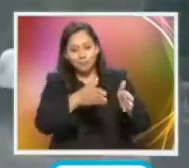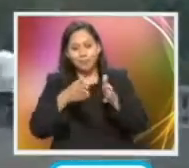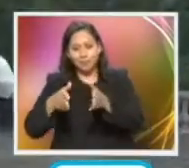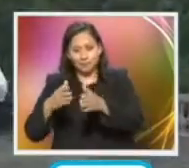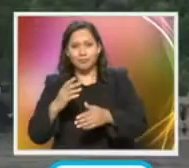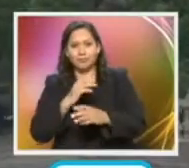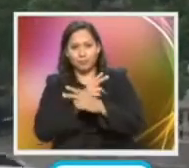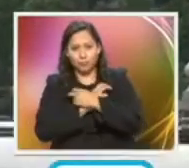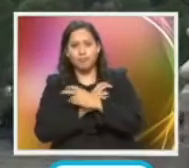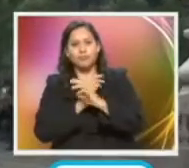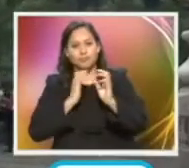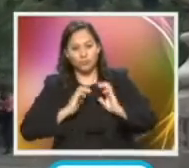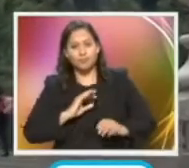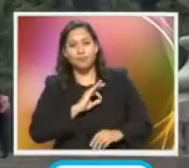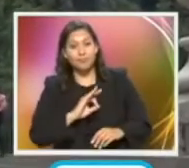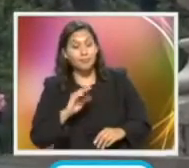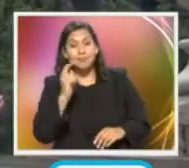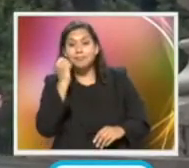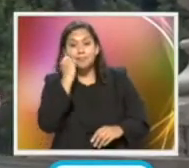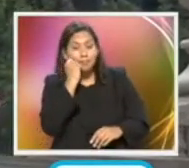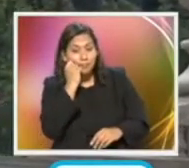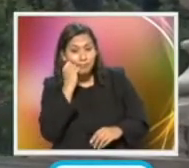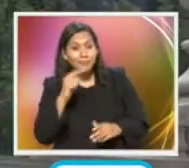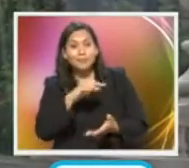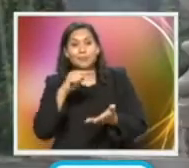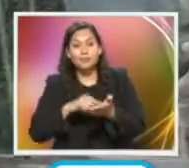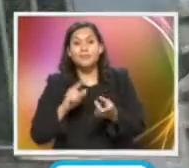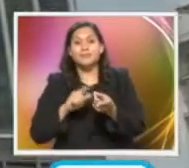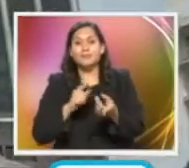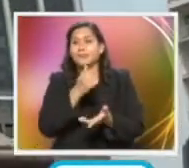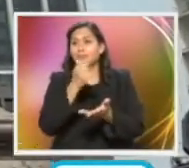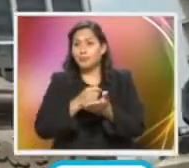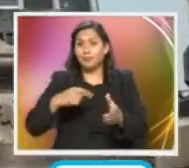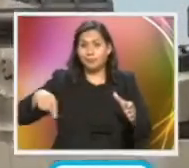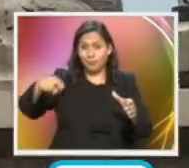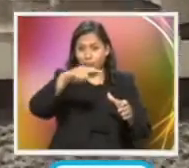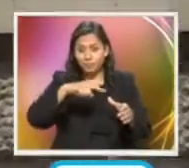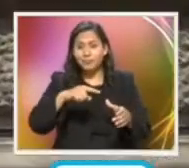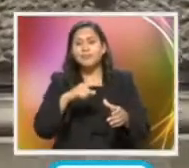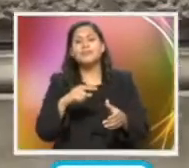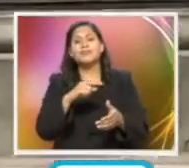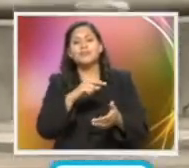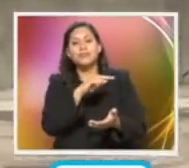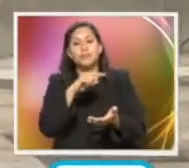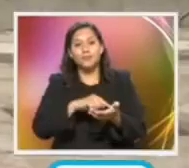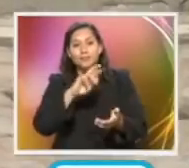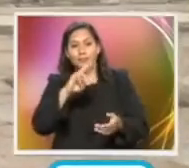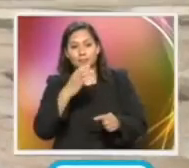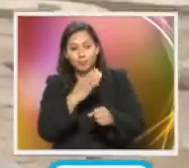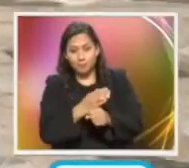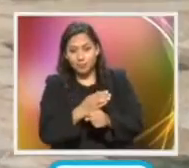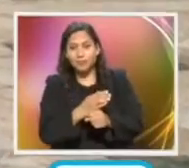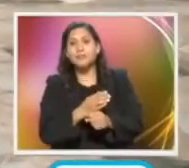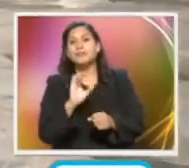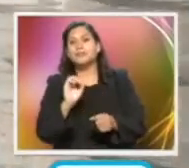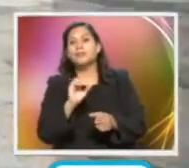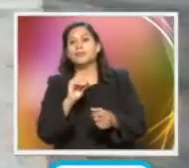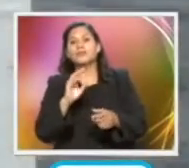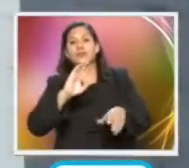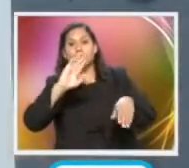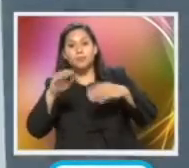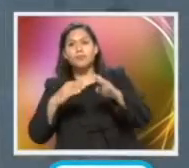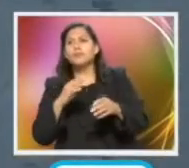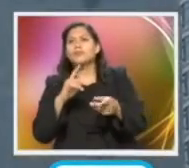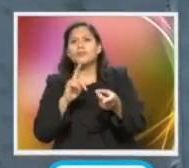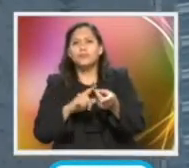este lugar. Así que sin importar en qué parte de la ciudad vivas, de qué parte de la República Mexicana o de qué parte del mundo